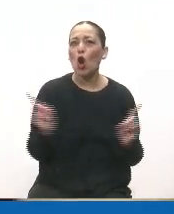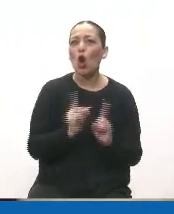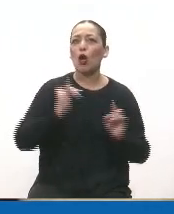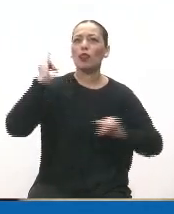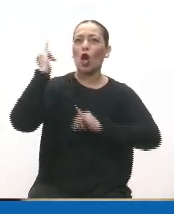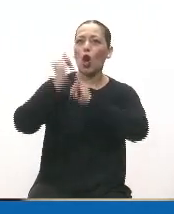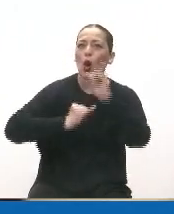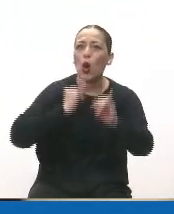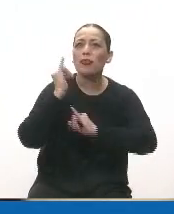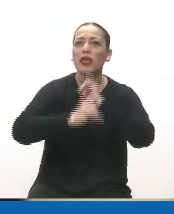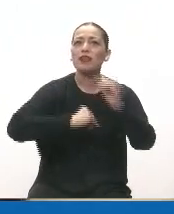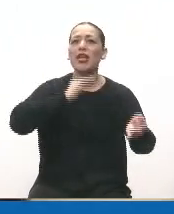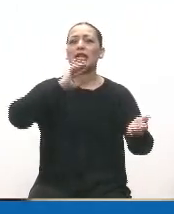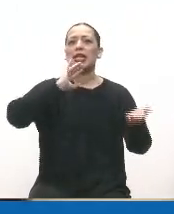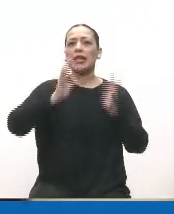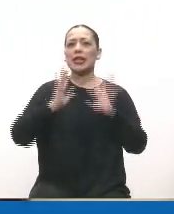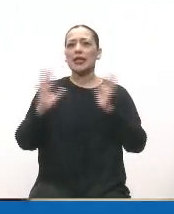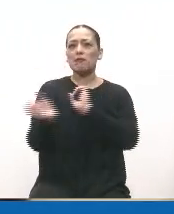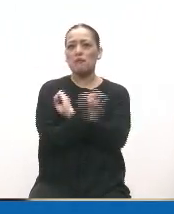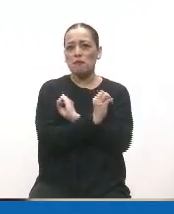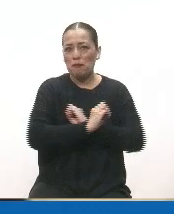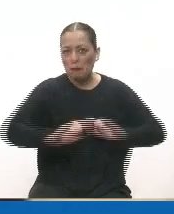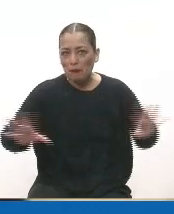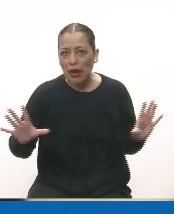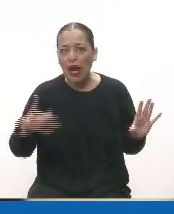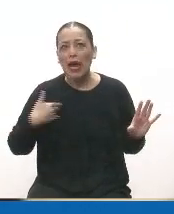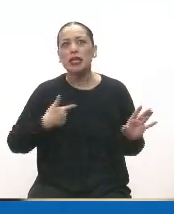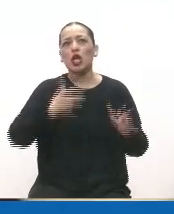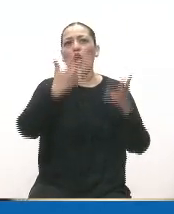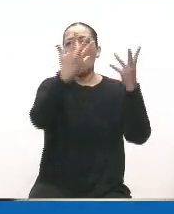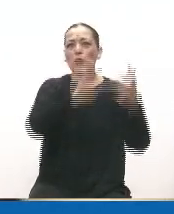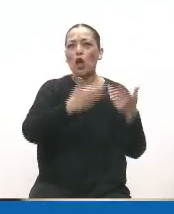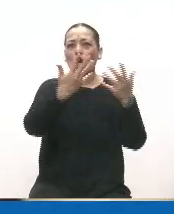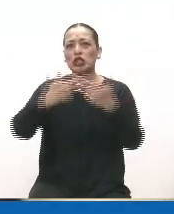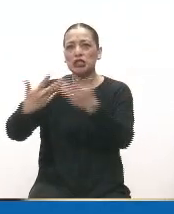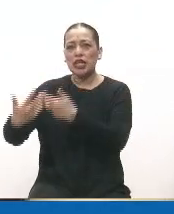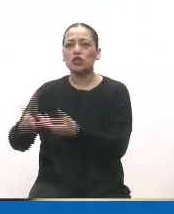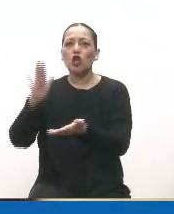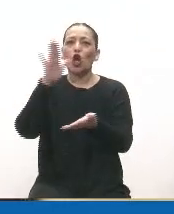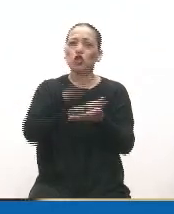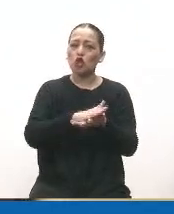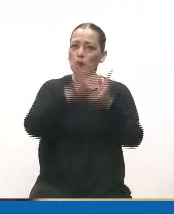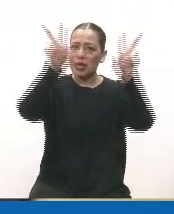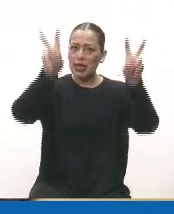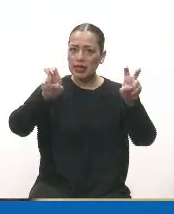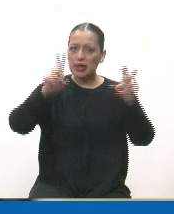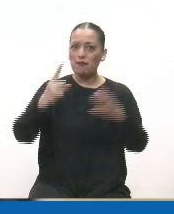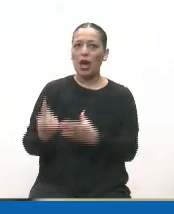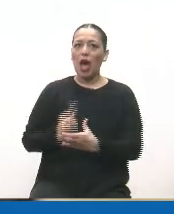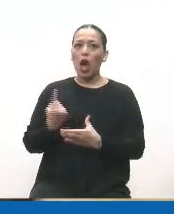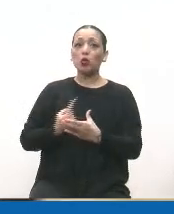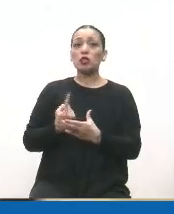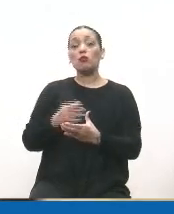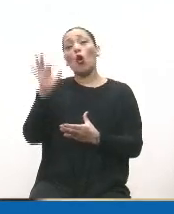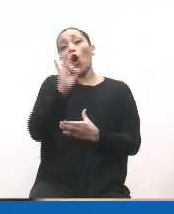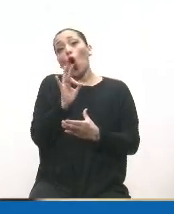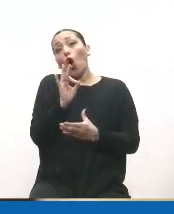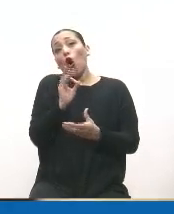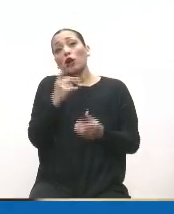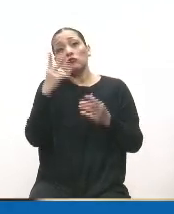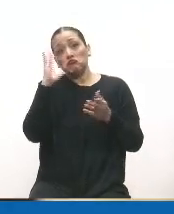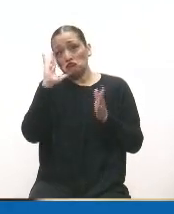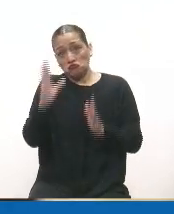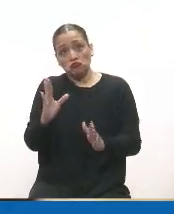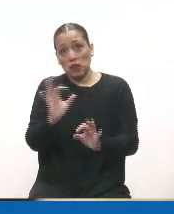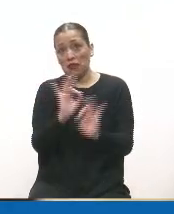historia del maltrato que habían tenido los proyectos referidos a autismo o el no trato, omití